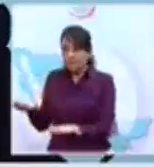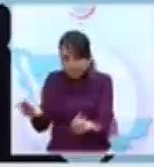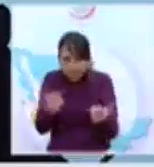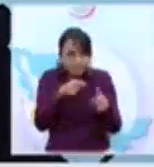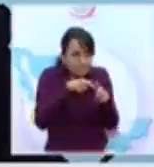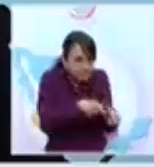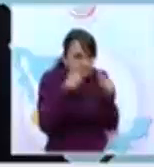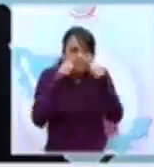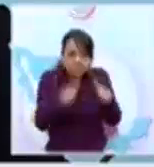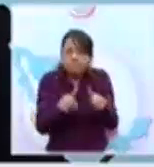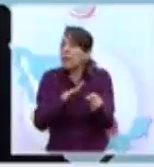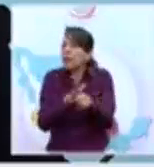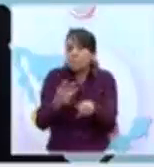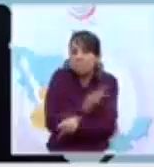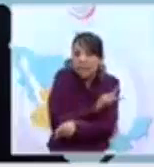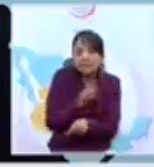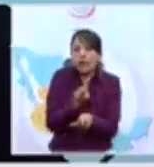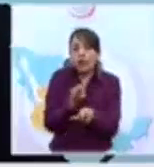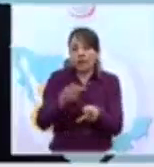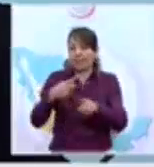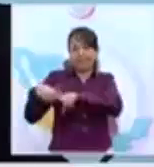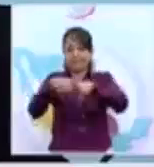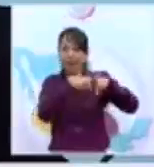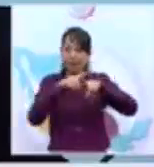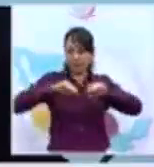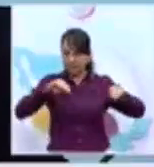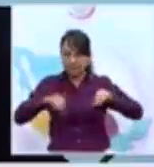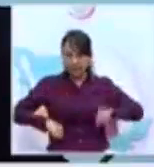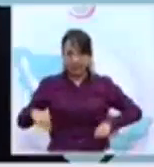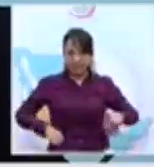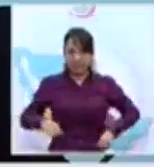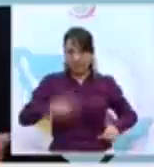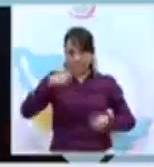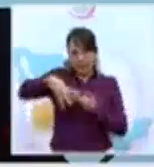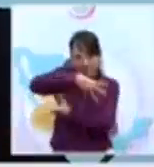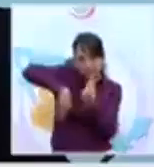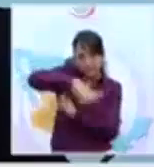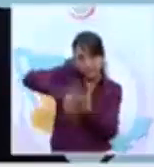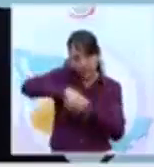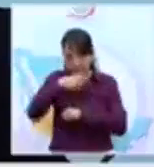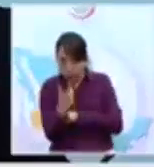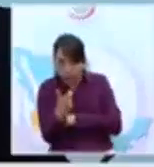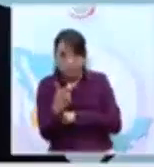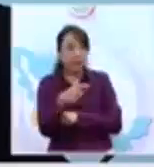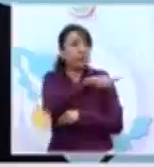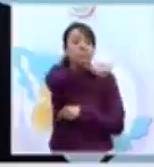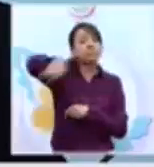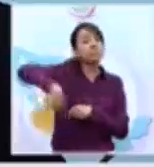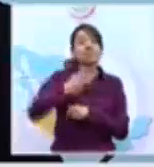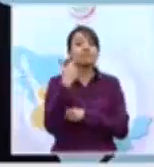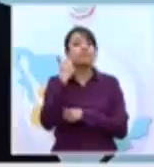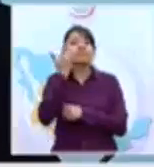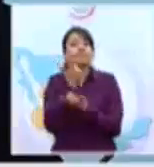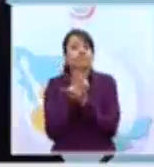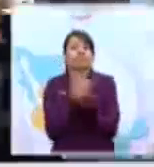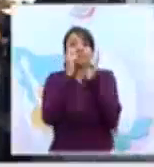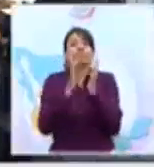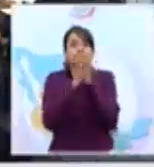acciones económicas, cómo se están viendo enfocadas, sobre el tema de las políticas sociales. Está abierto el micrófono para ustedes.